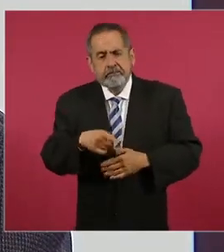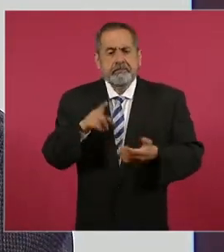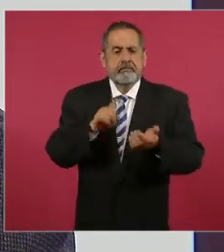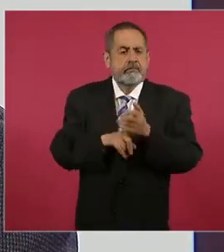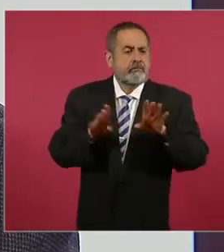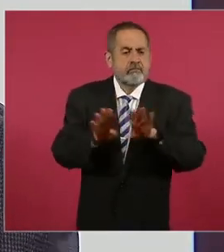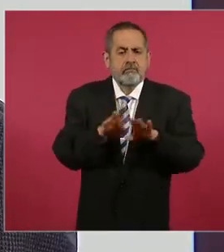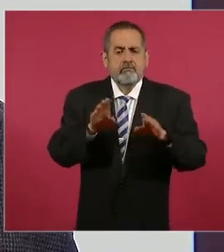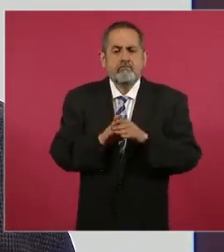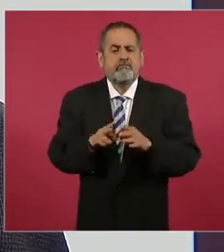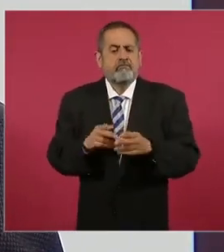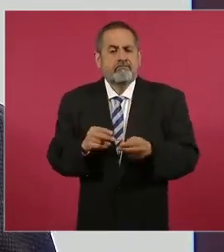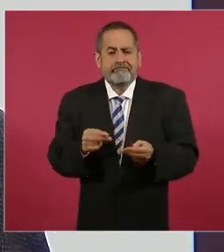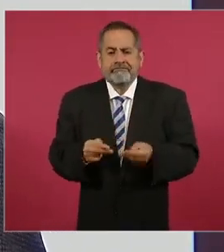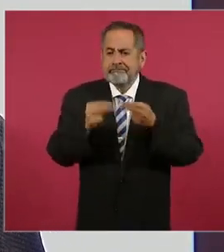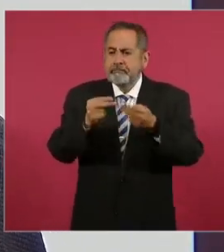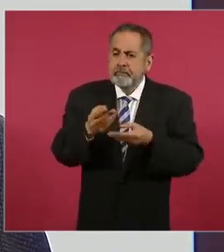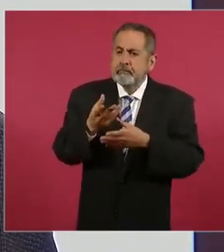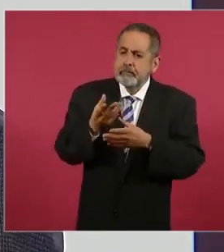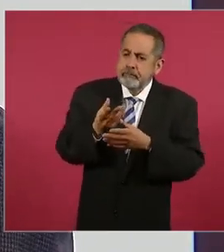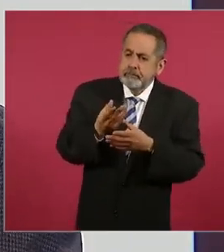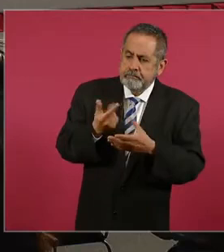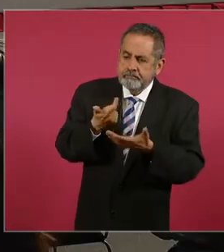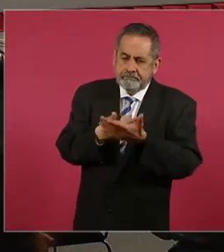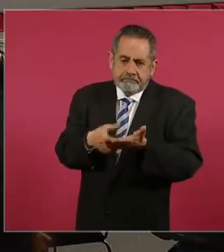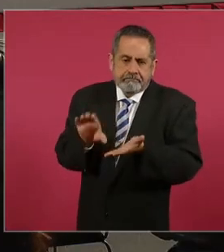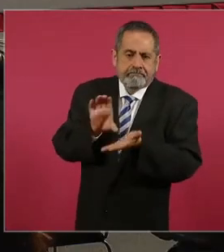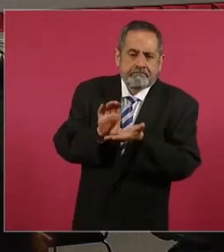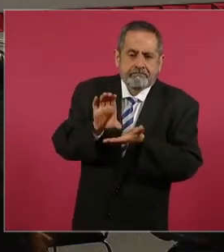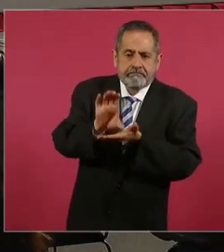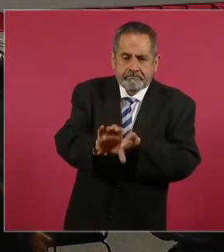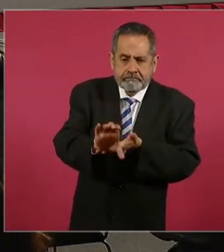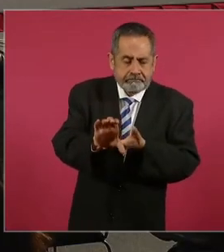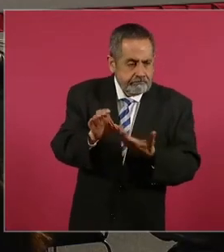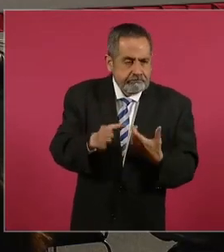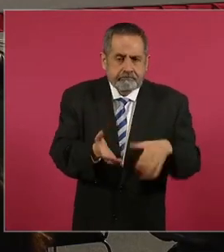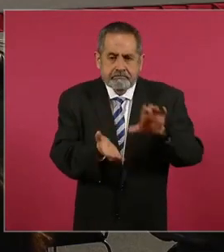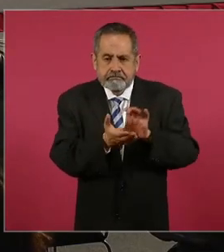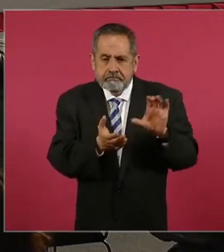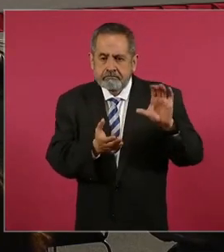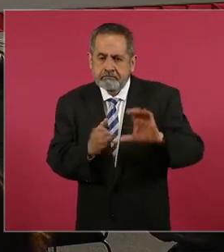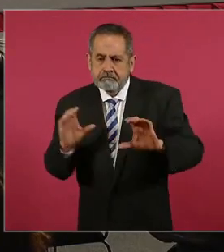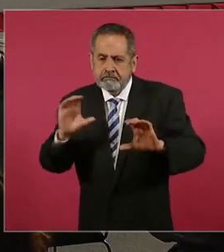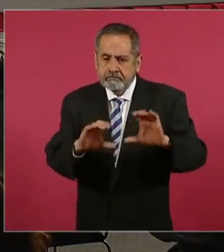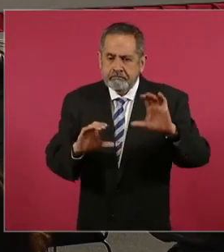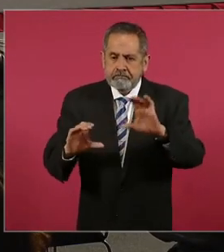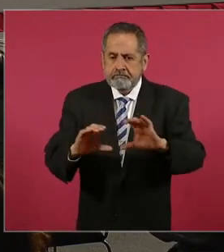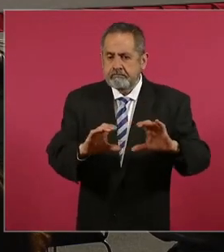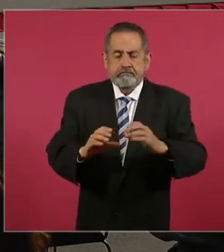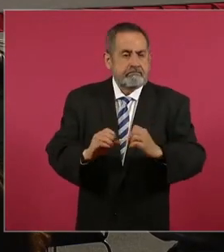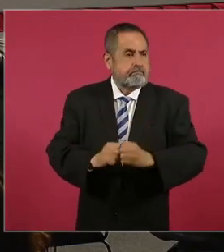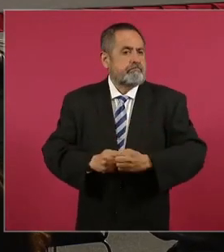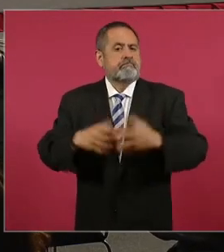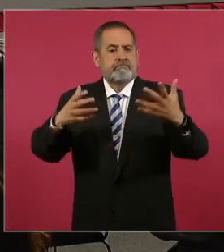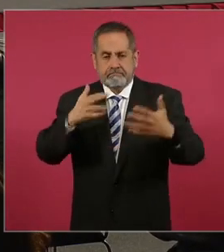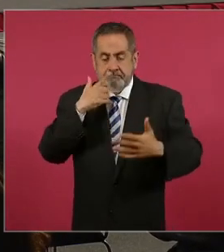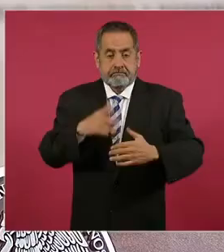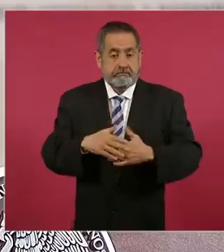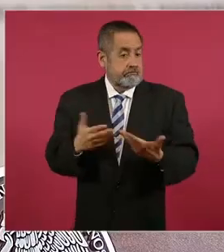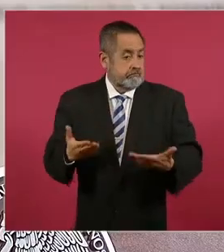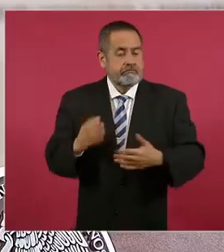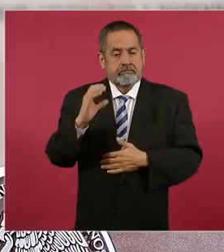nearshoring, o sea, la llegada de inversiones provenientes de otras latitudes. CFE está